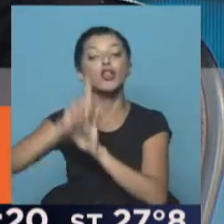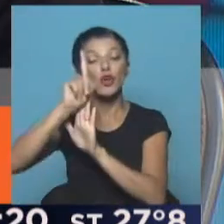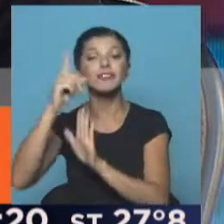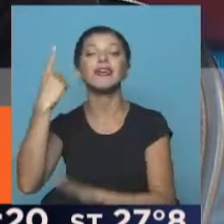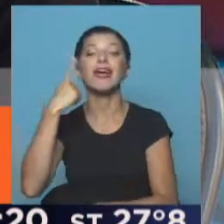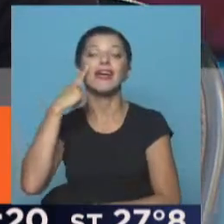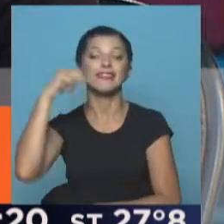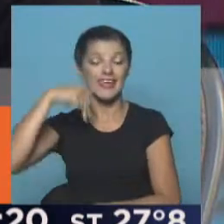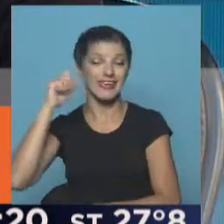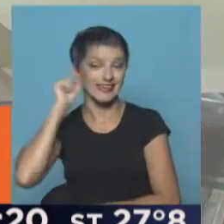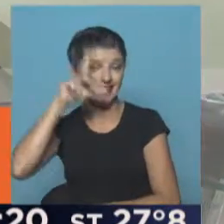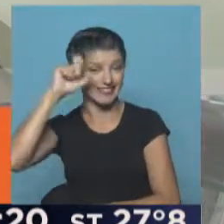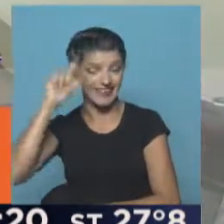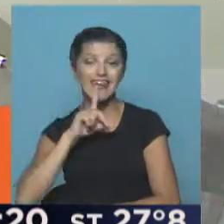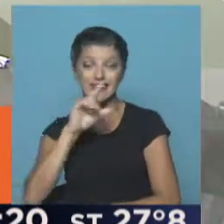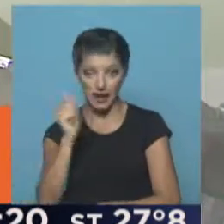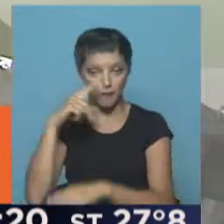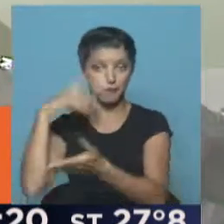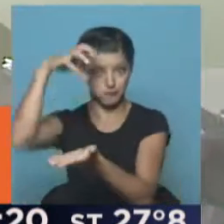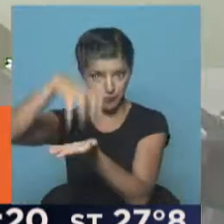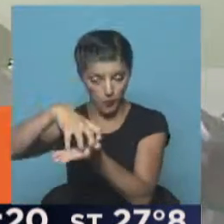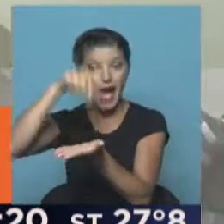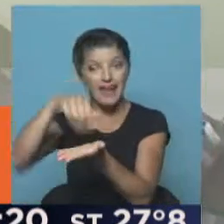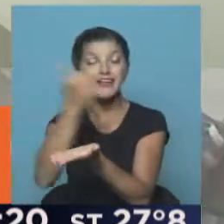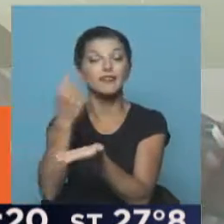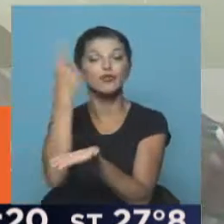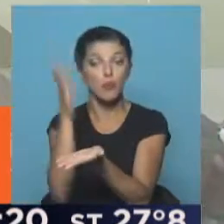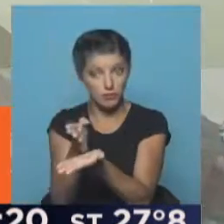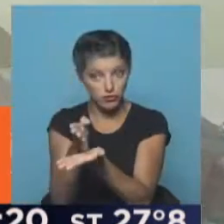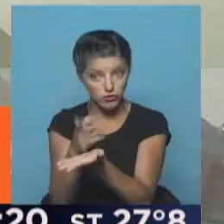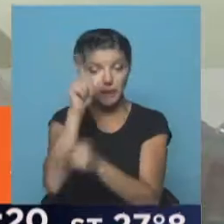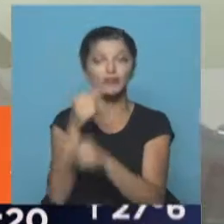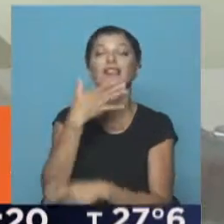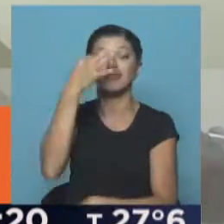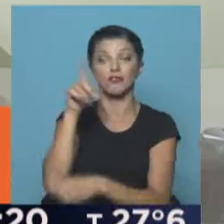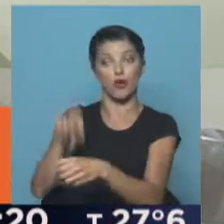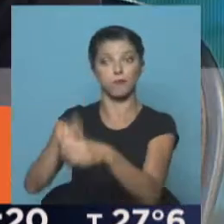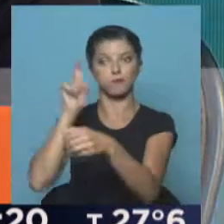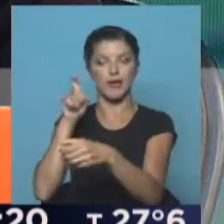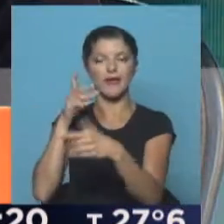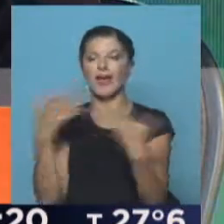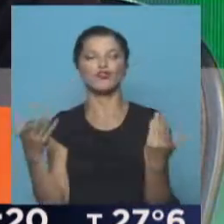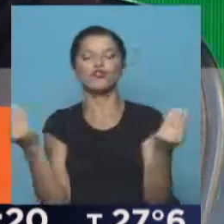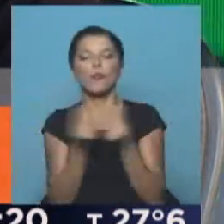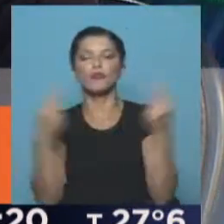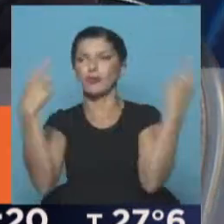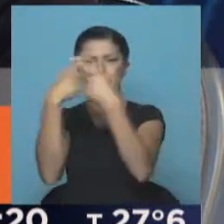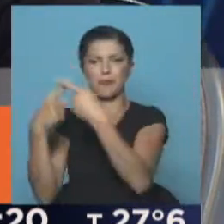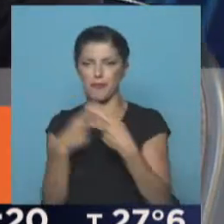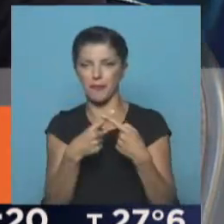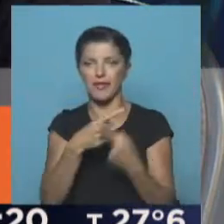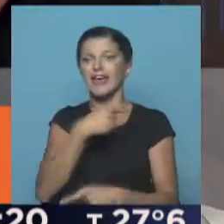Inglaterra. En ese lugar, el 61% de la población votó por el Brexit. Entonces se dan todas esas paradojas que van variando semana a